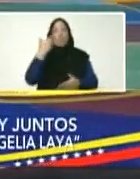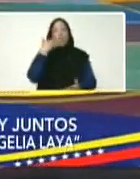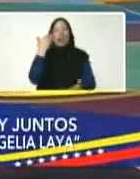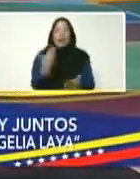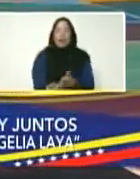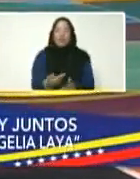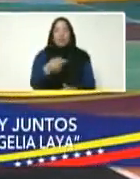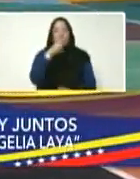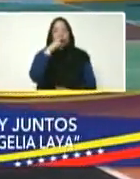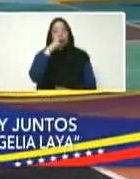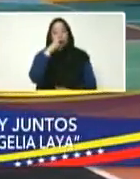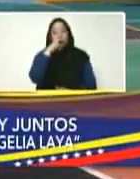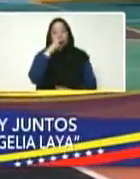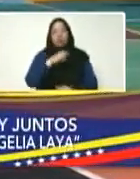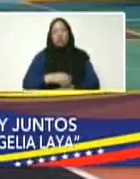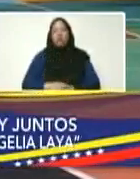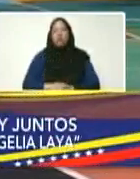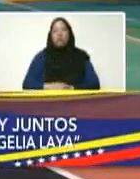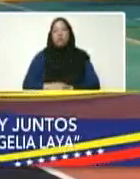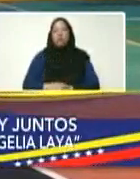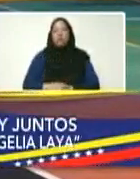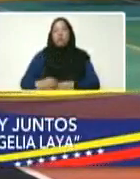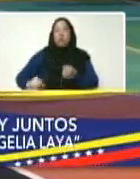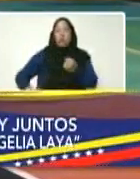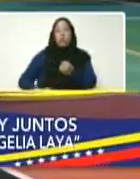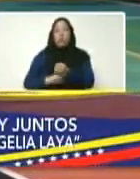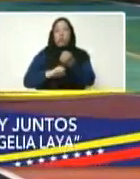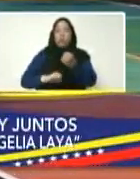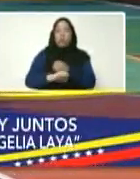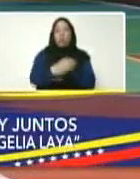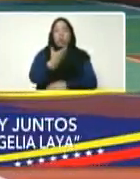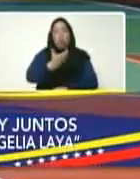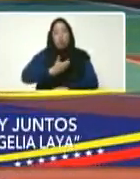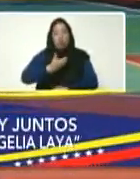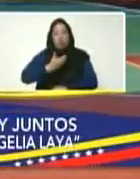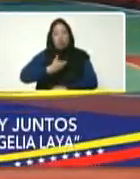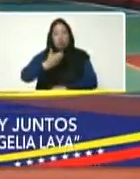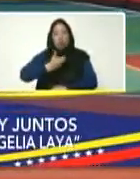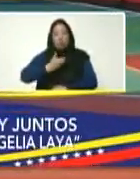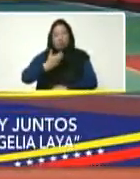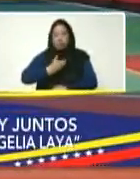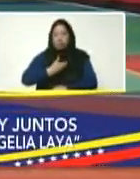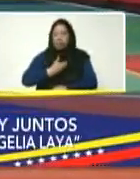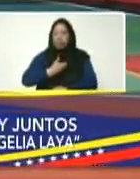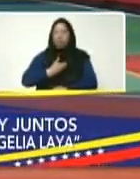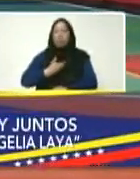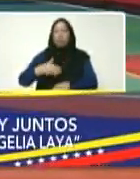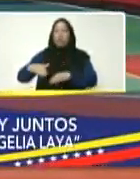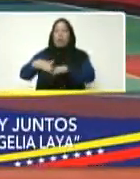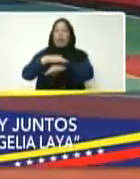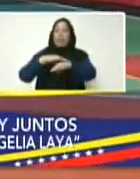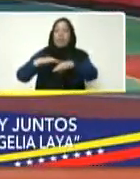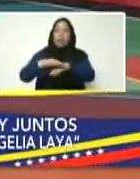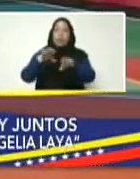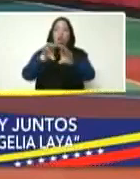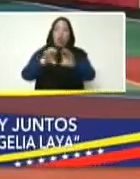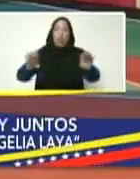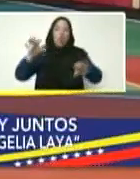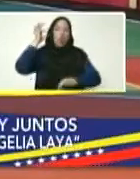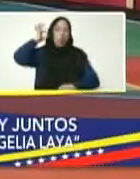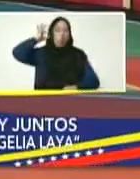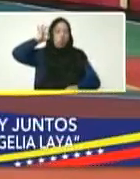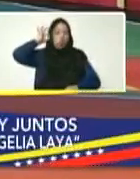gestión, a la almirante Carmen Meléndez, a la ministra de Educación Yelitza Santaella, a